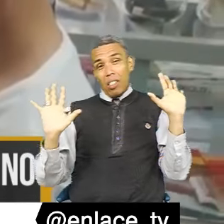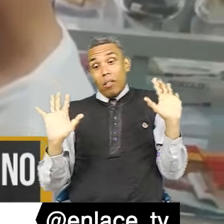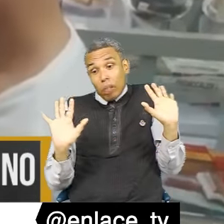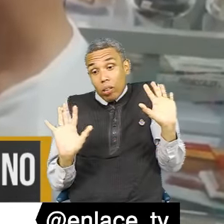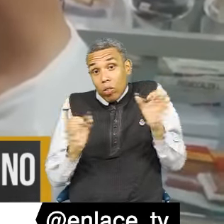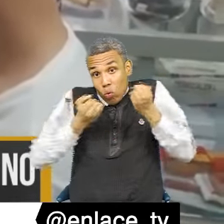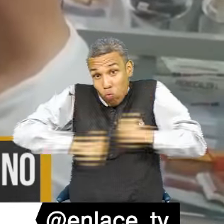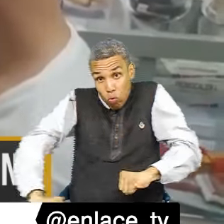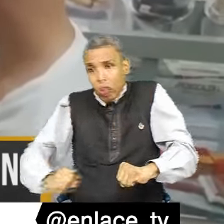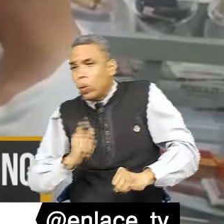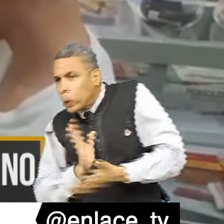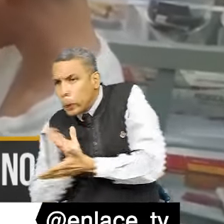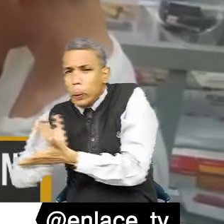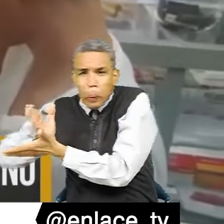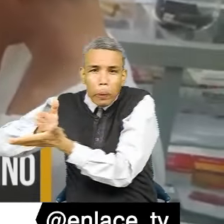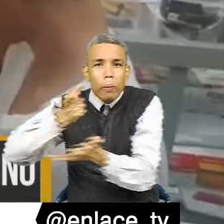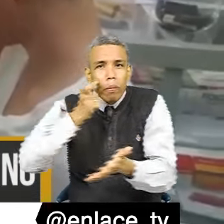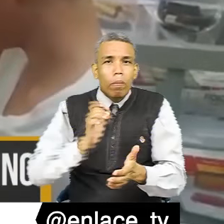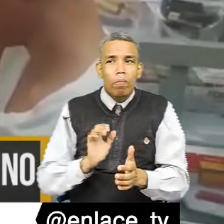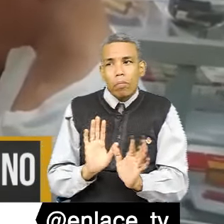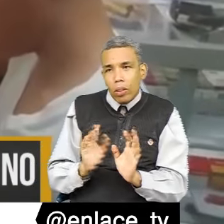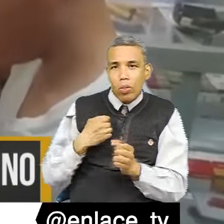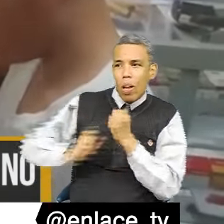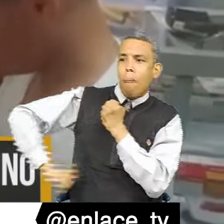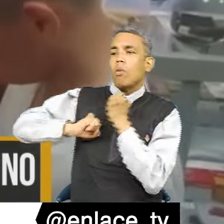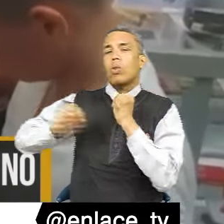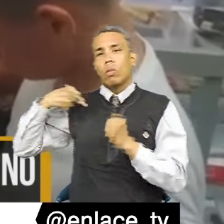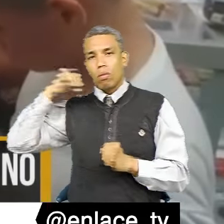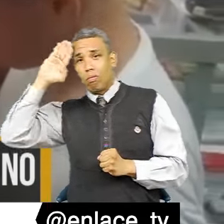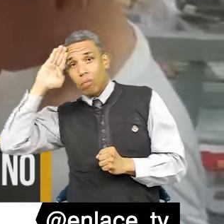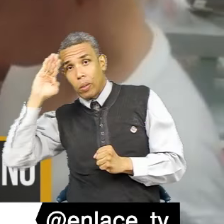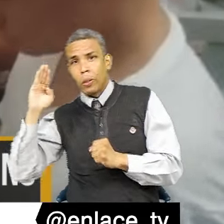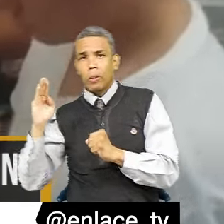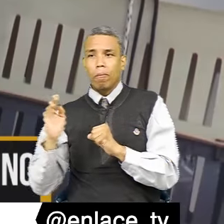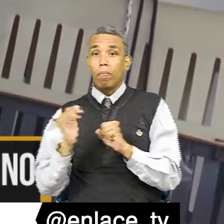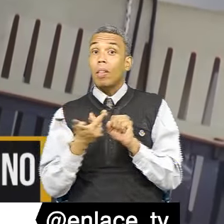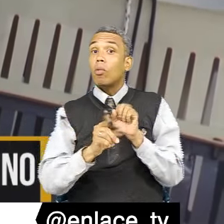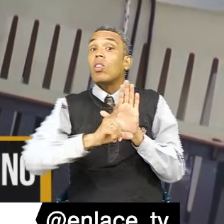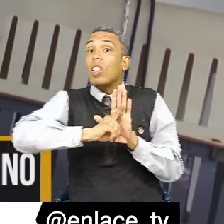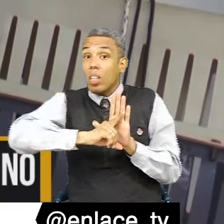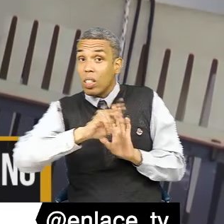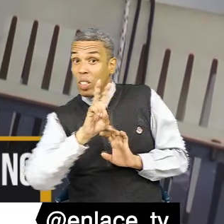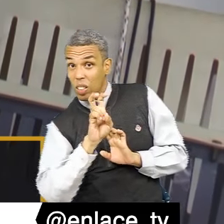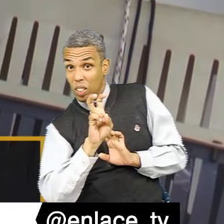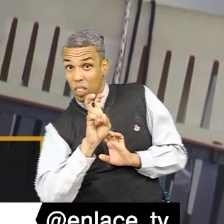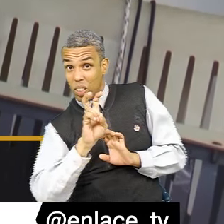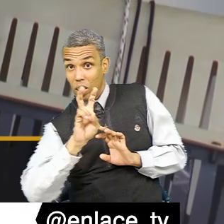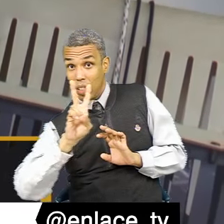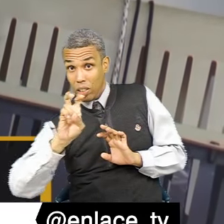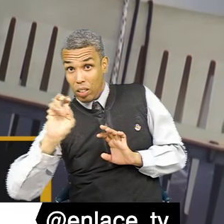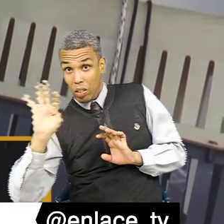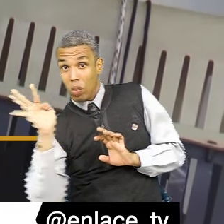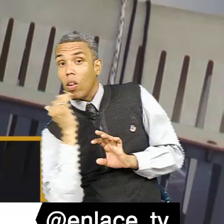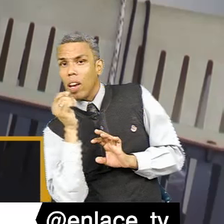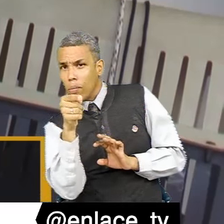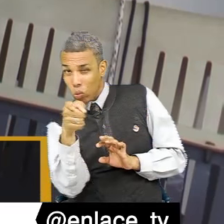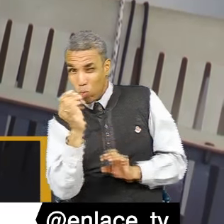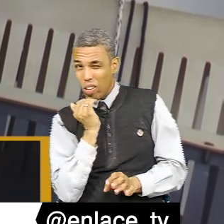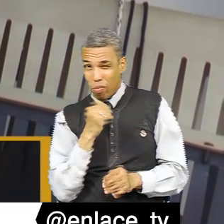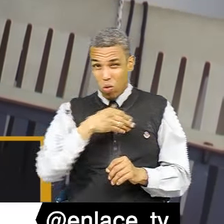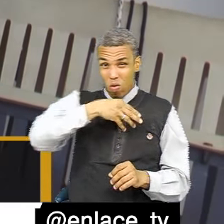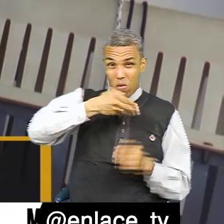casos e informarle a las personas que no saben que hay una ley 1774 que si se le llega a comprobar que usted está maltratando a su animal, sea